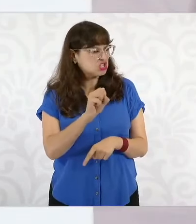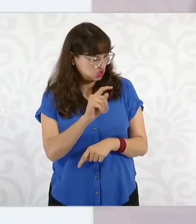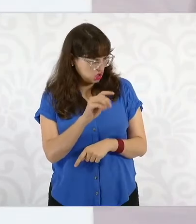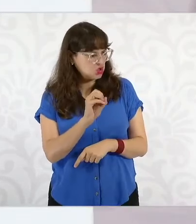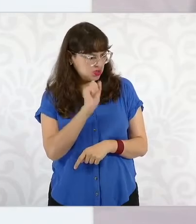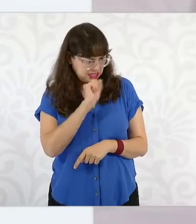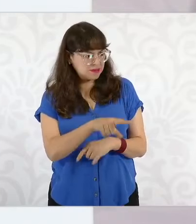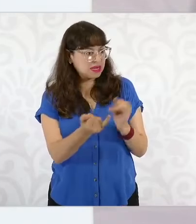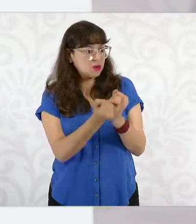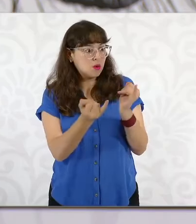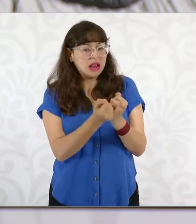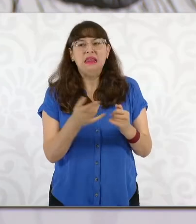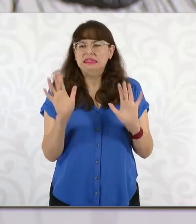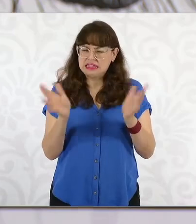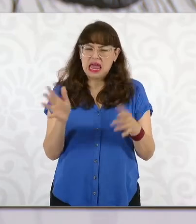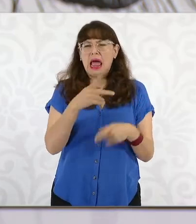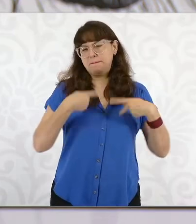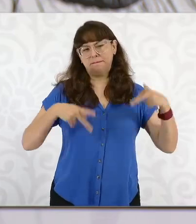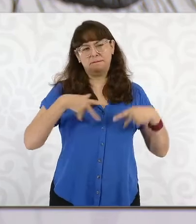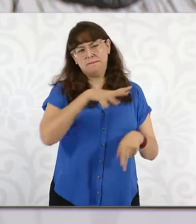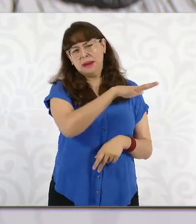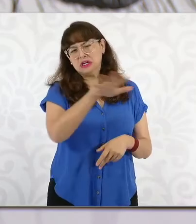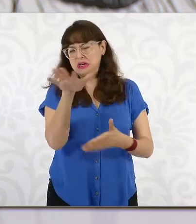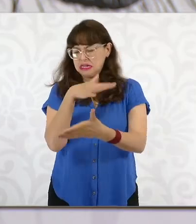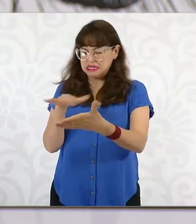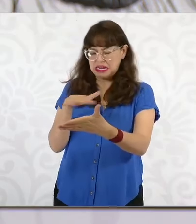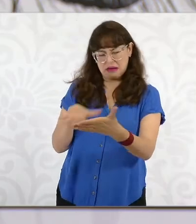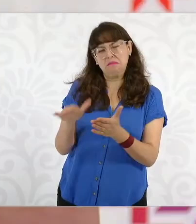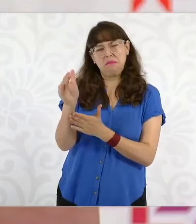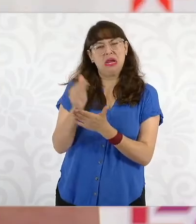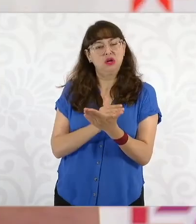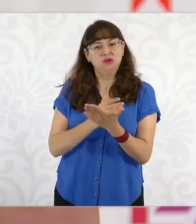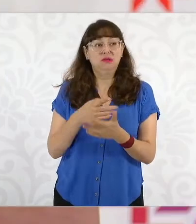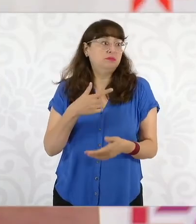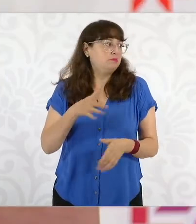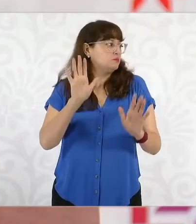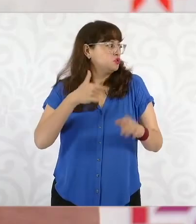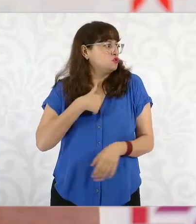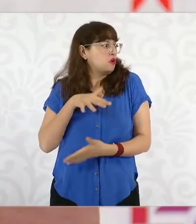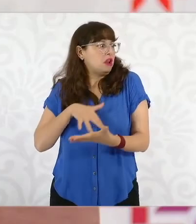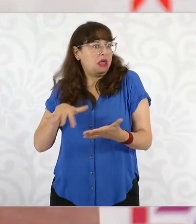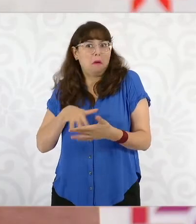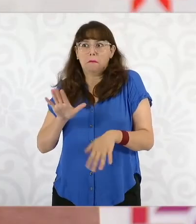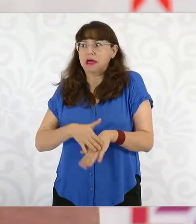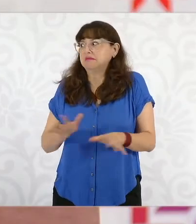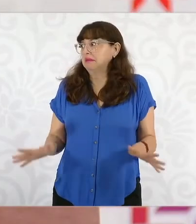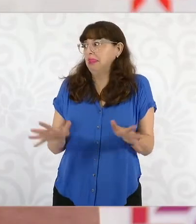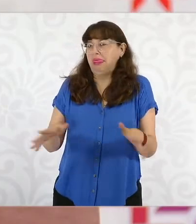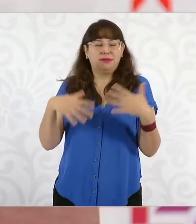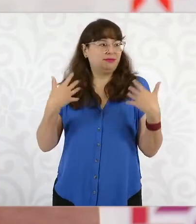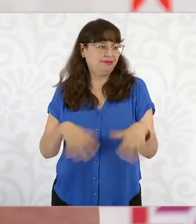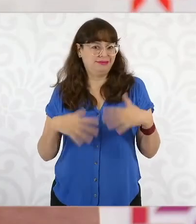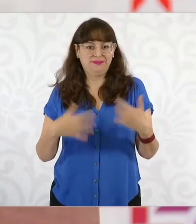lean. Pero me llama mucho la atención, o sea, me da risa, la verdad. Ya no es